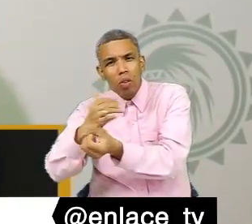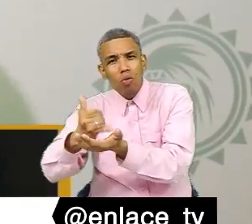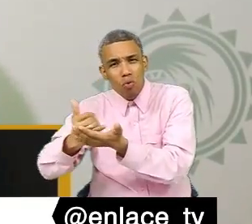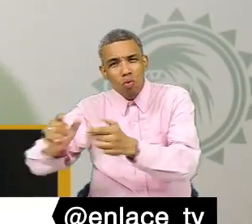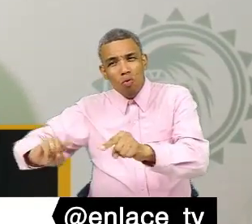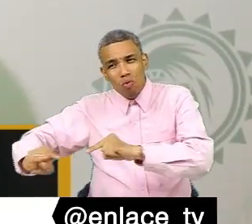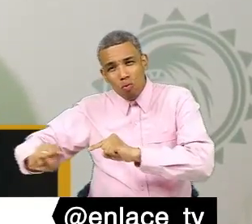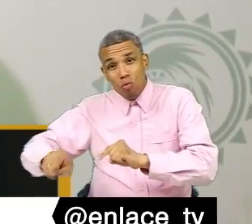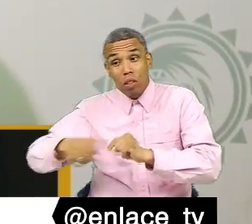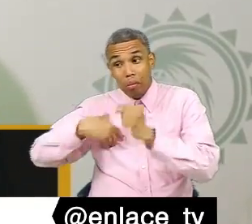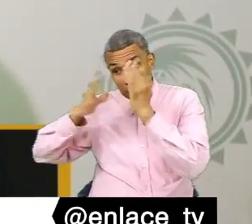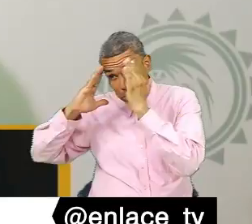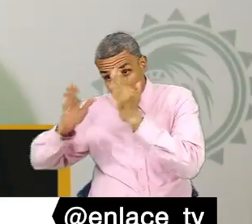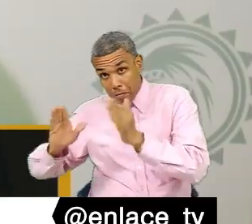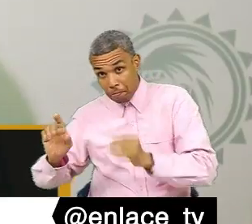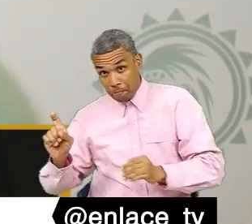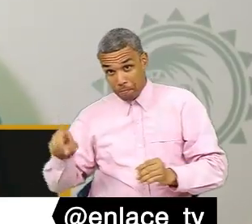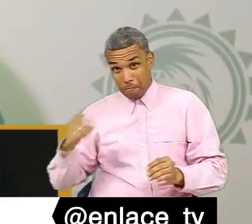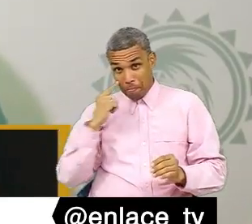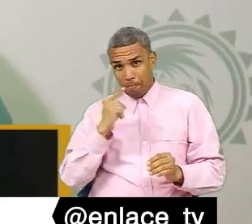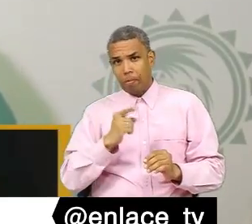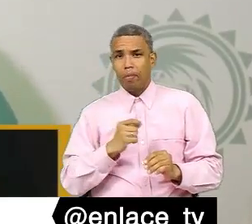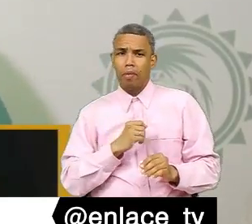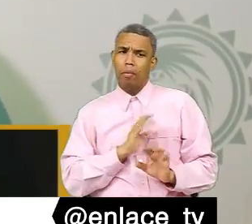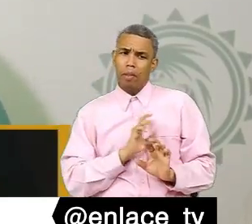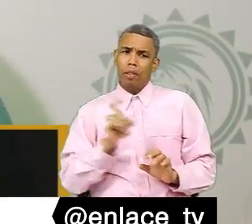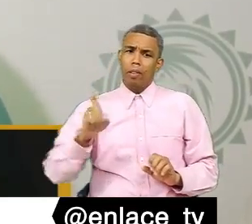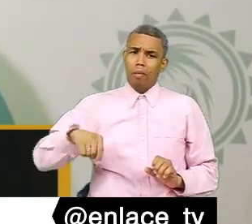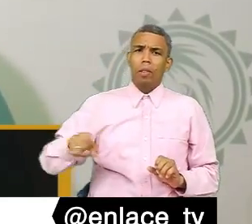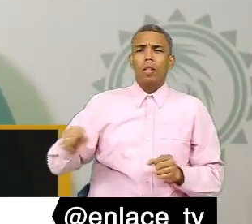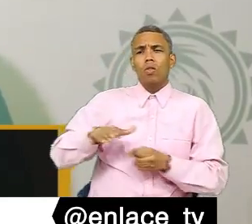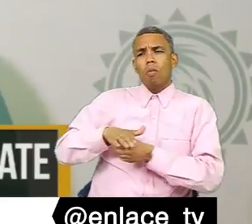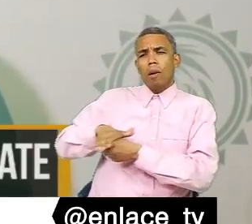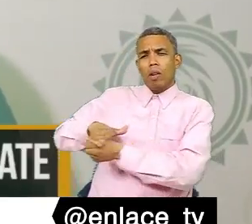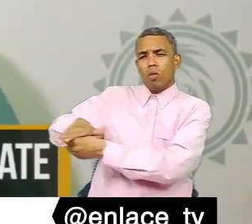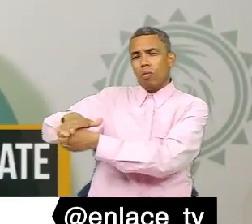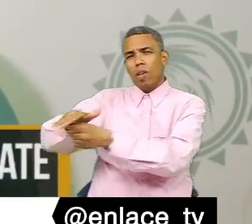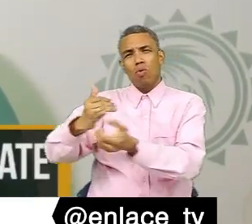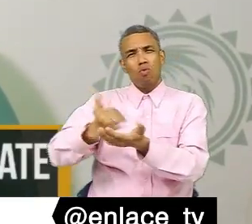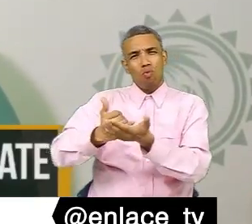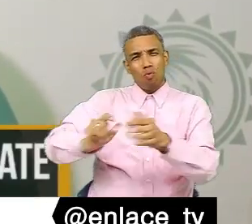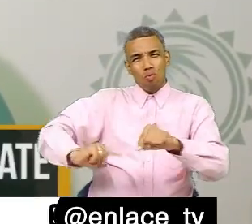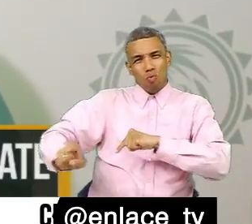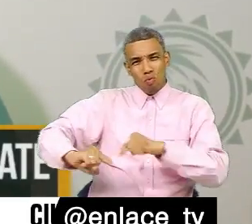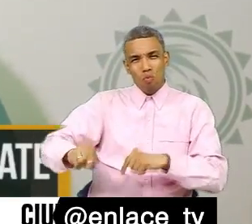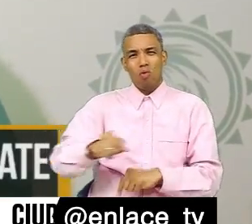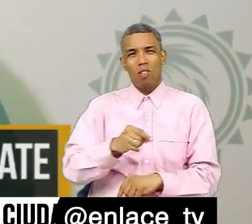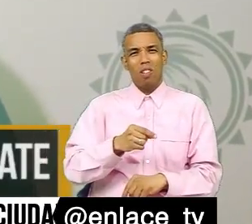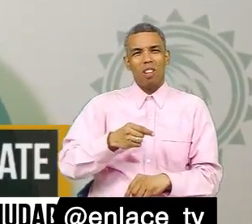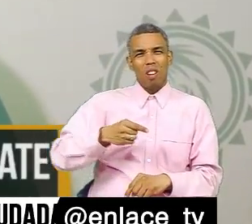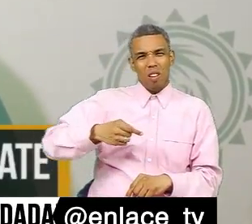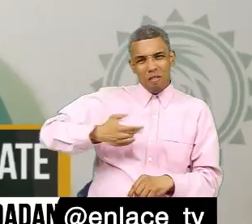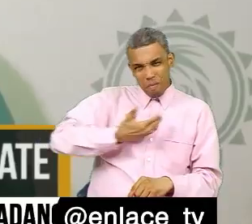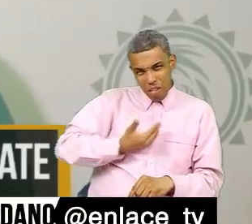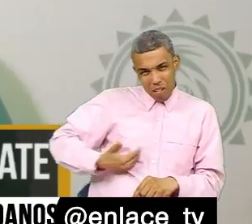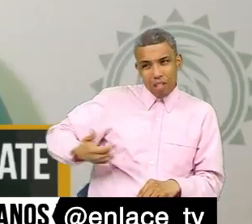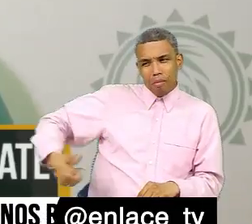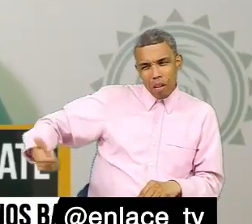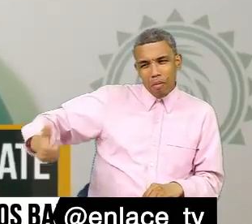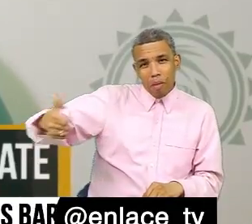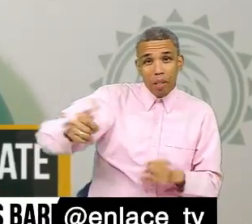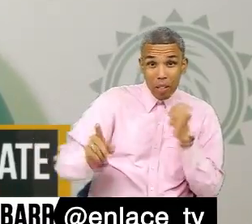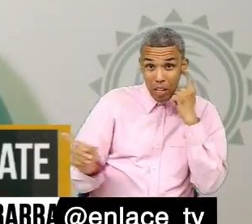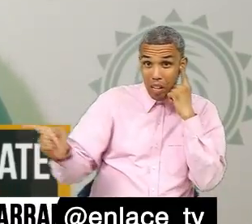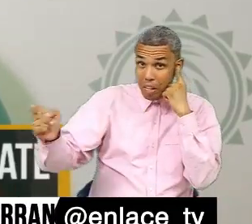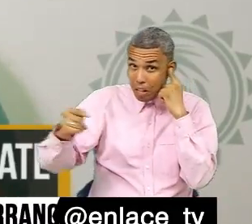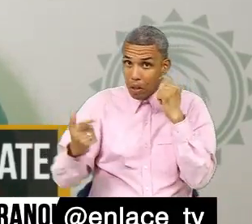más en cuenta, porque tienen de verdad proyectos productivos muy interesantes y proyectos que van a beneficiar a las diferentes comunas y que